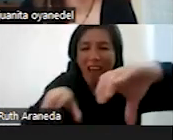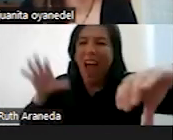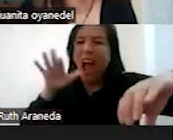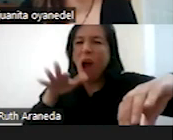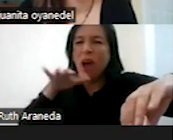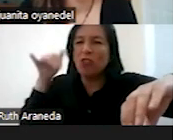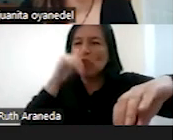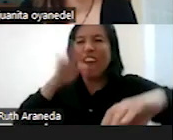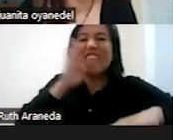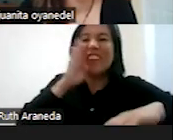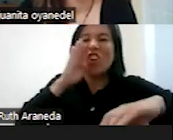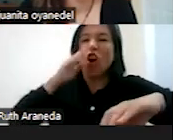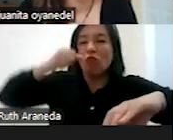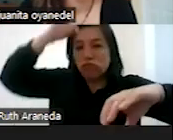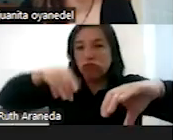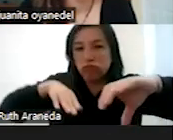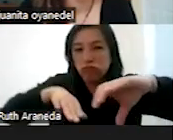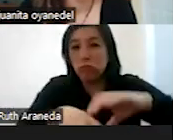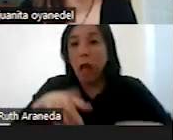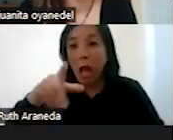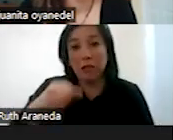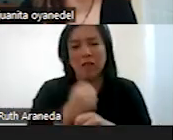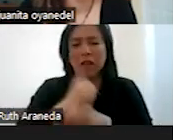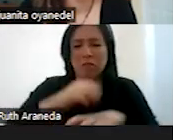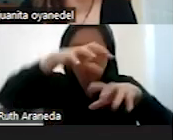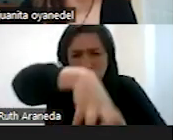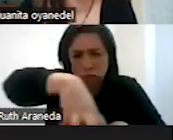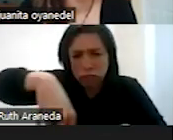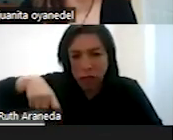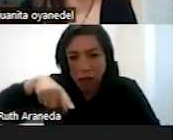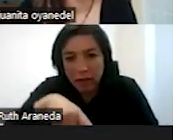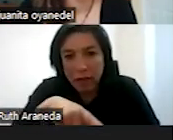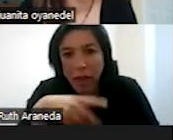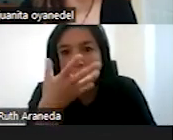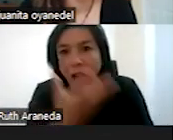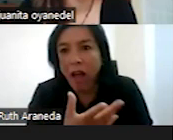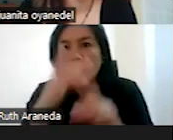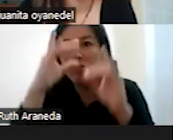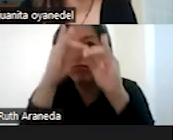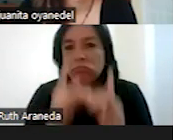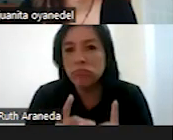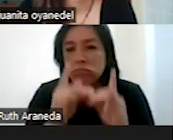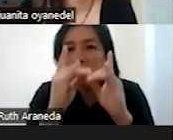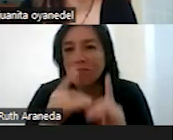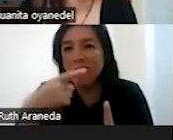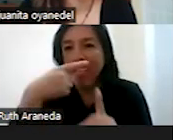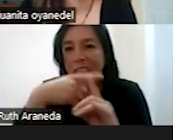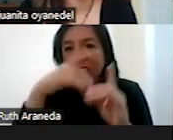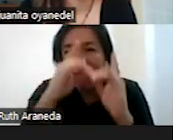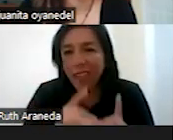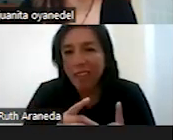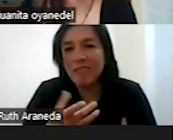ese perfil aparecieron 6 enterratorios, destruidos obviamente por, en parte o en gran parte por